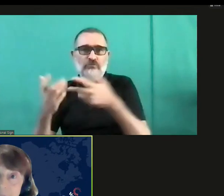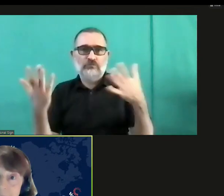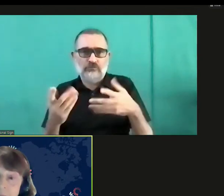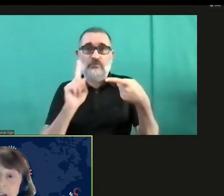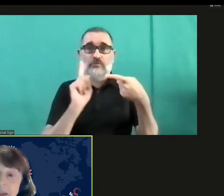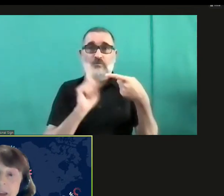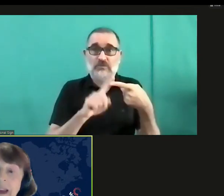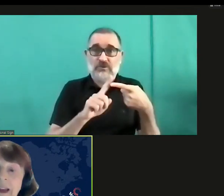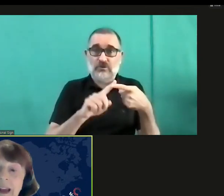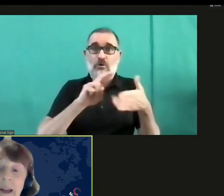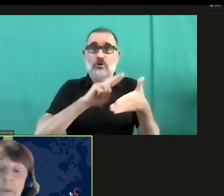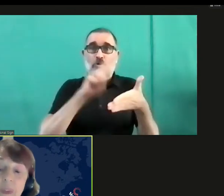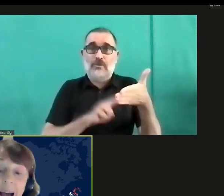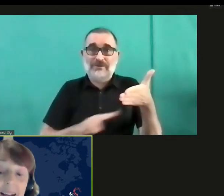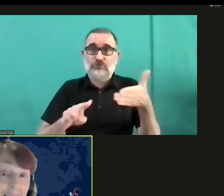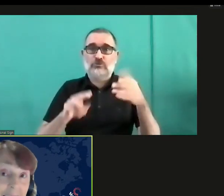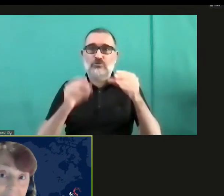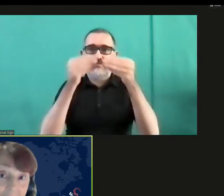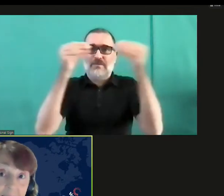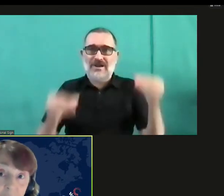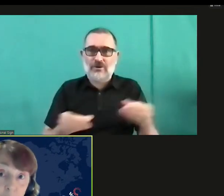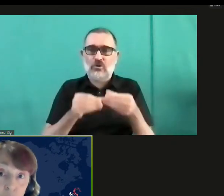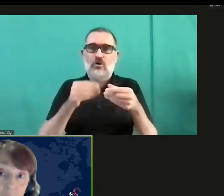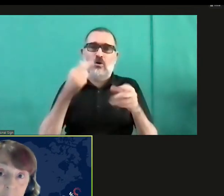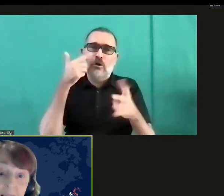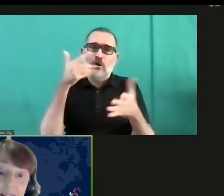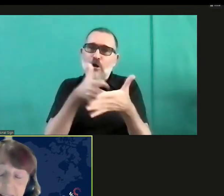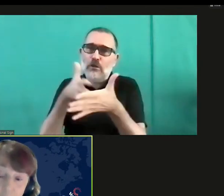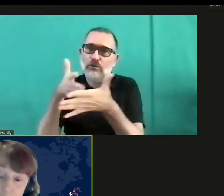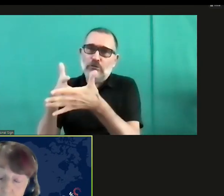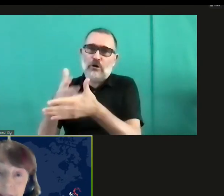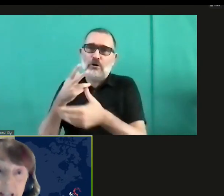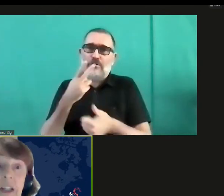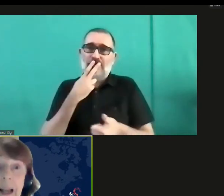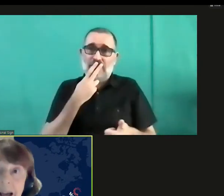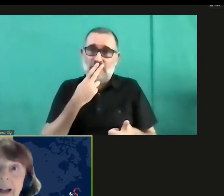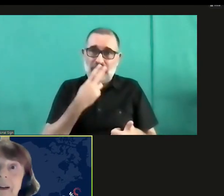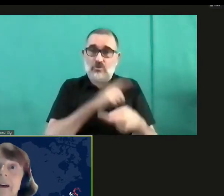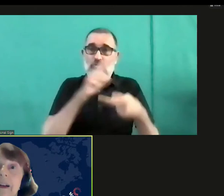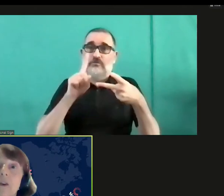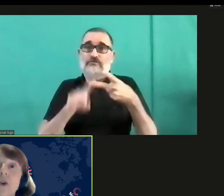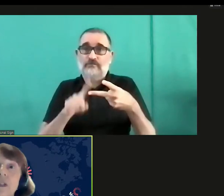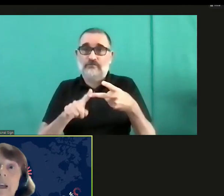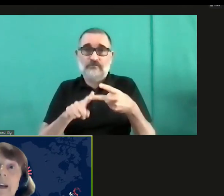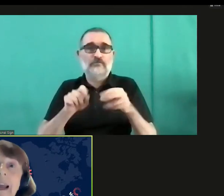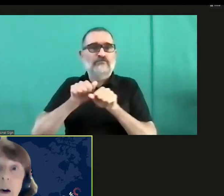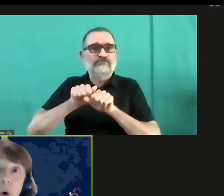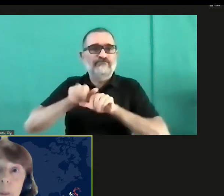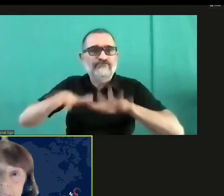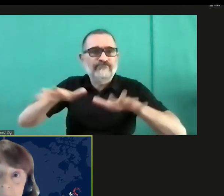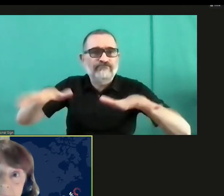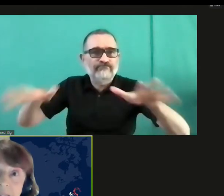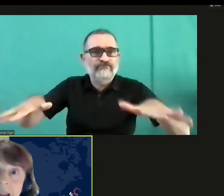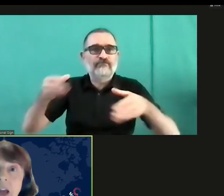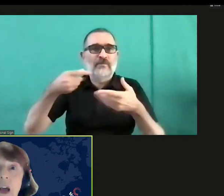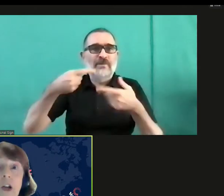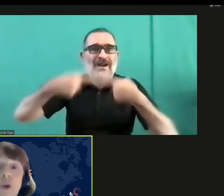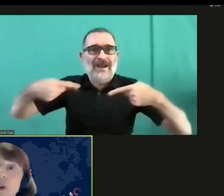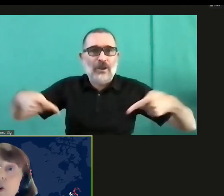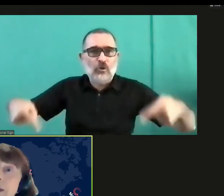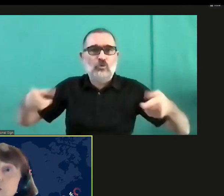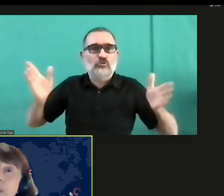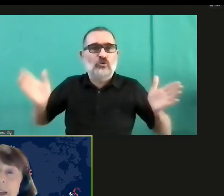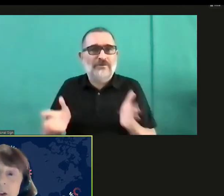efectivas y acá hay que agradecer mucho también por señalar reconocer a la opc